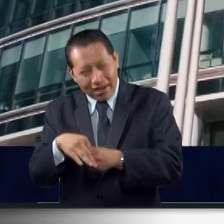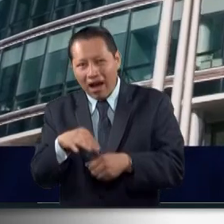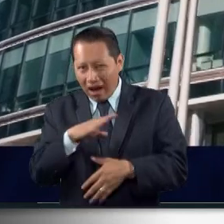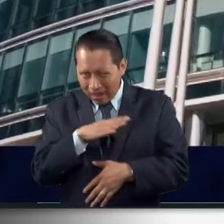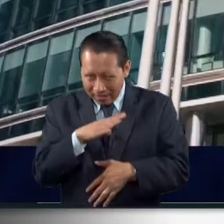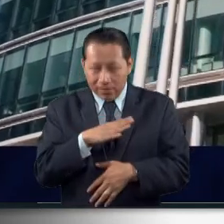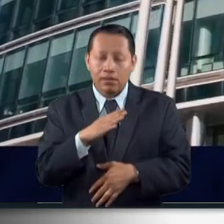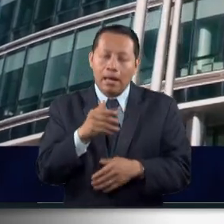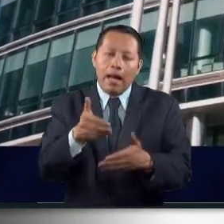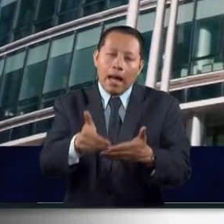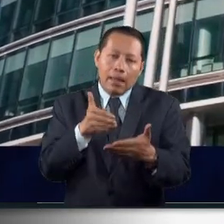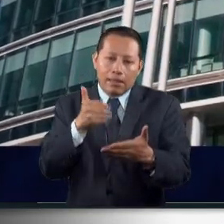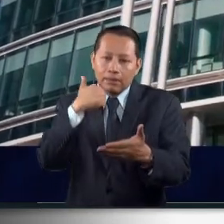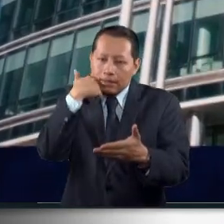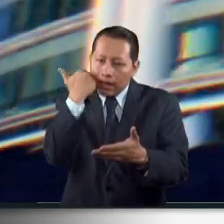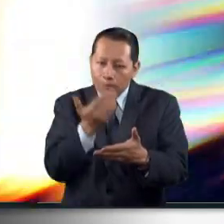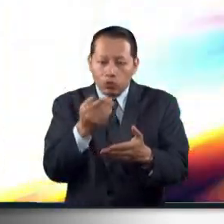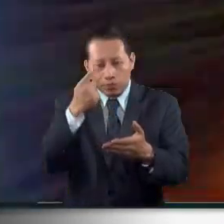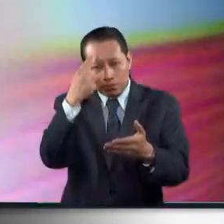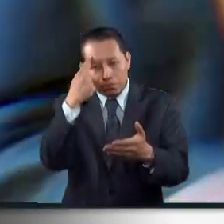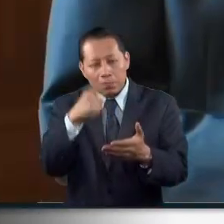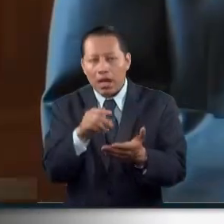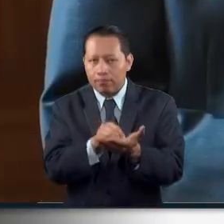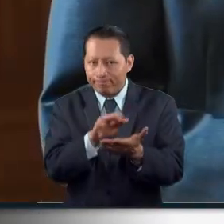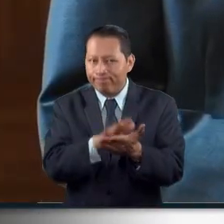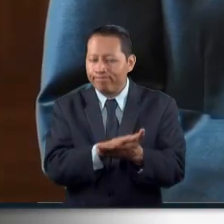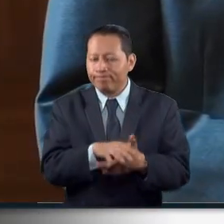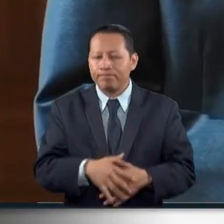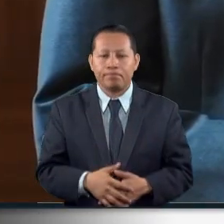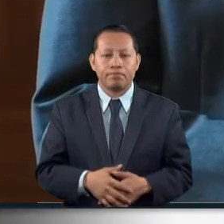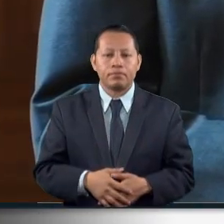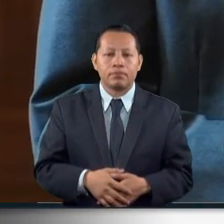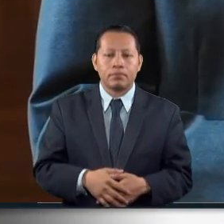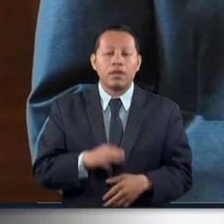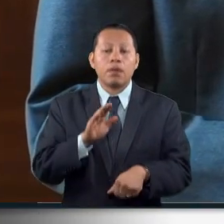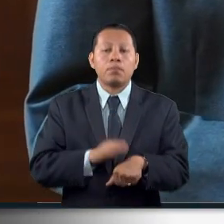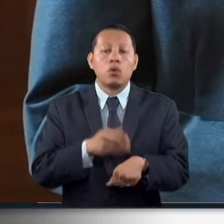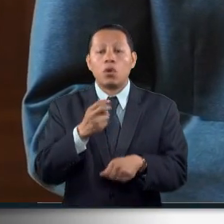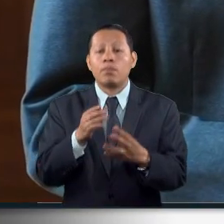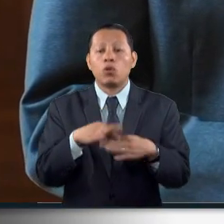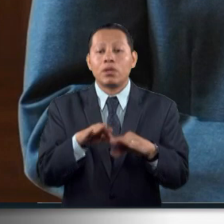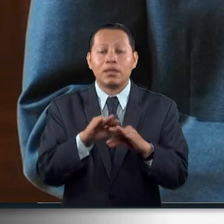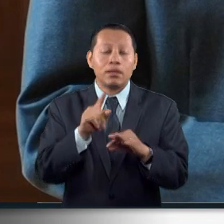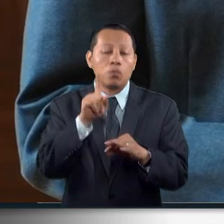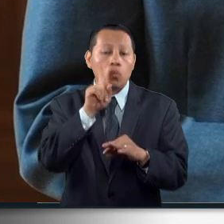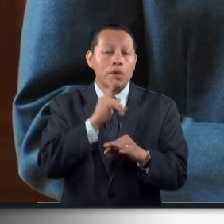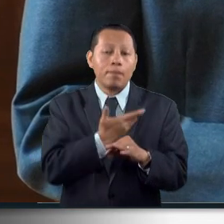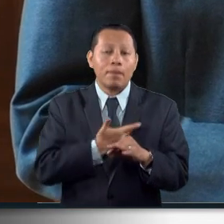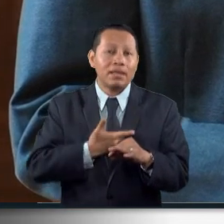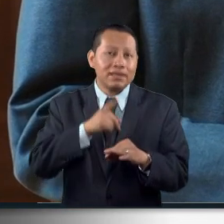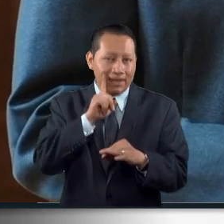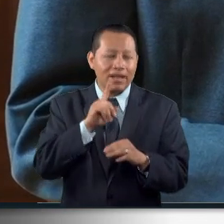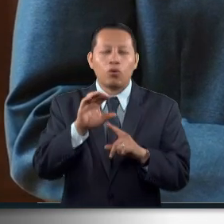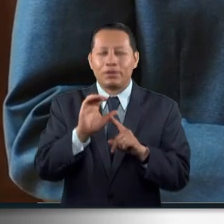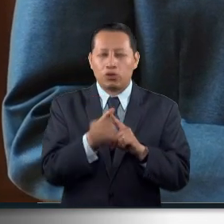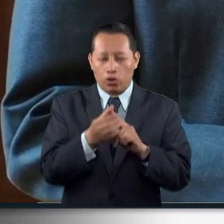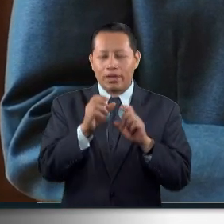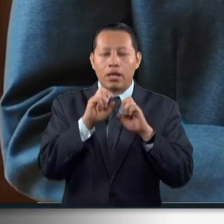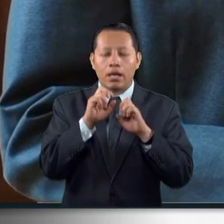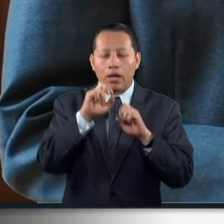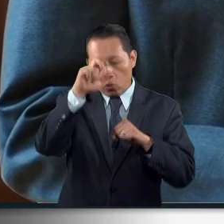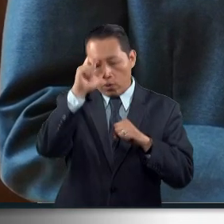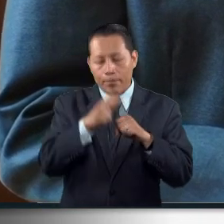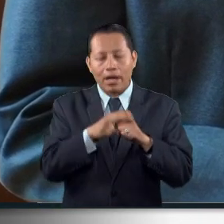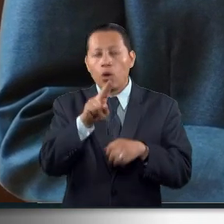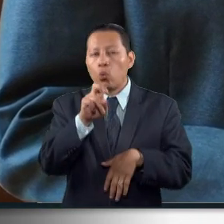esto se utilice como un instrumento. Es por ello que cobra relevancia la visita de la presidenta de la Comisión Europea, Ursula von der